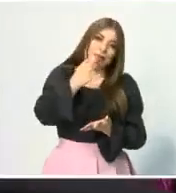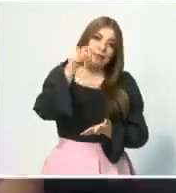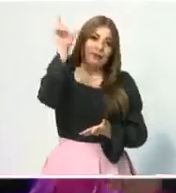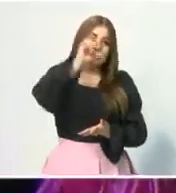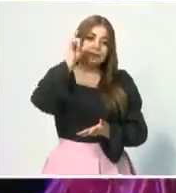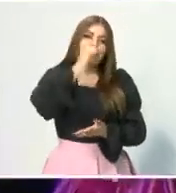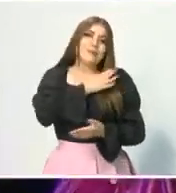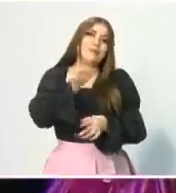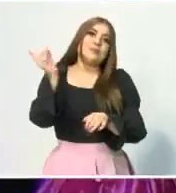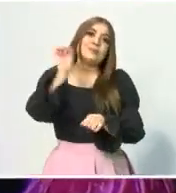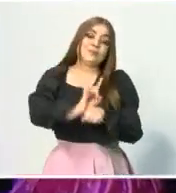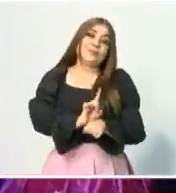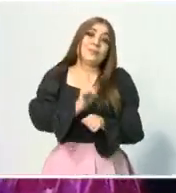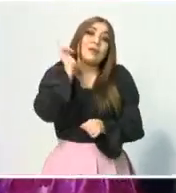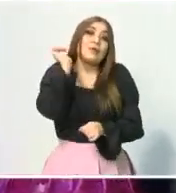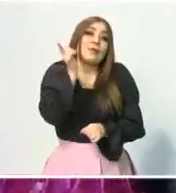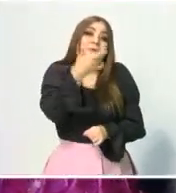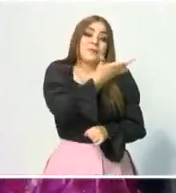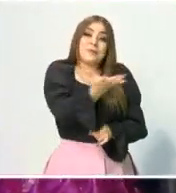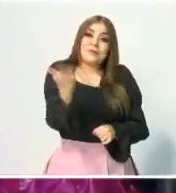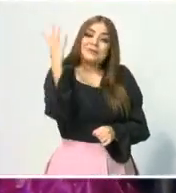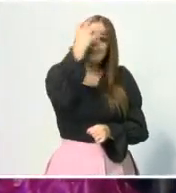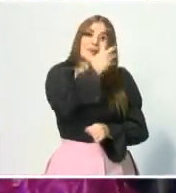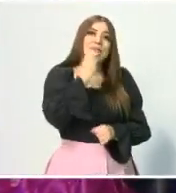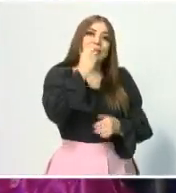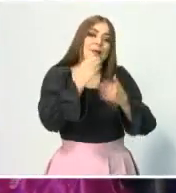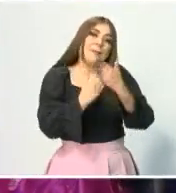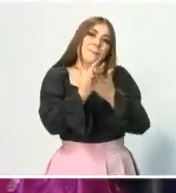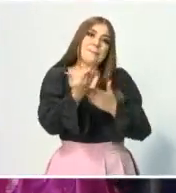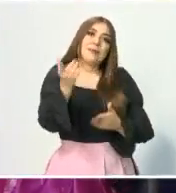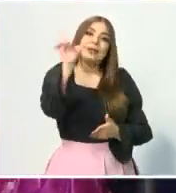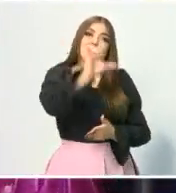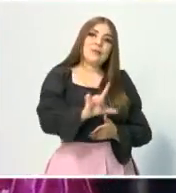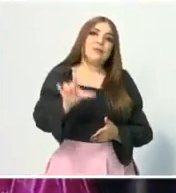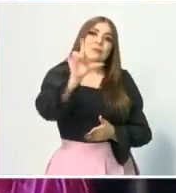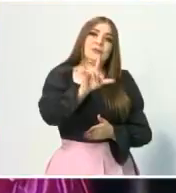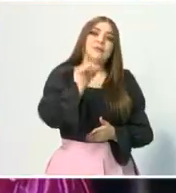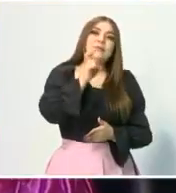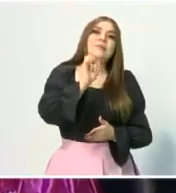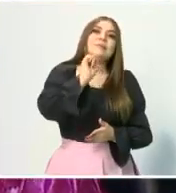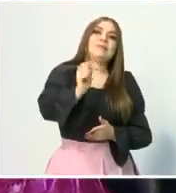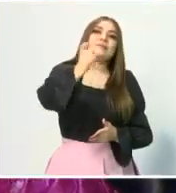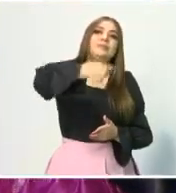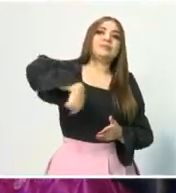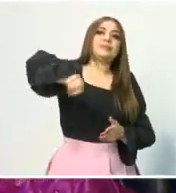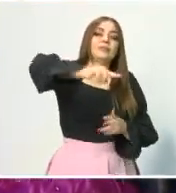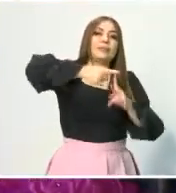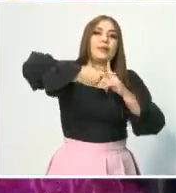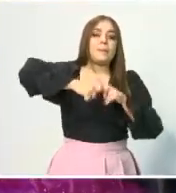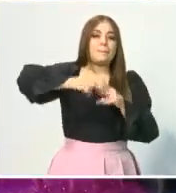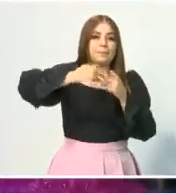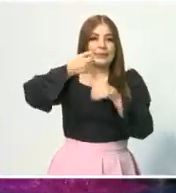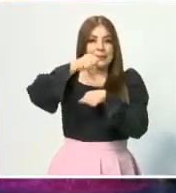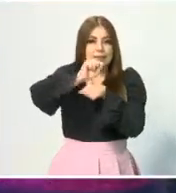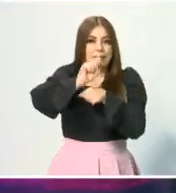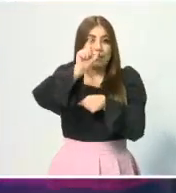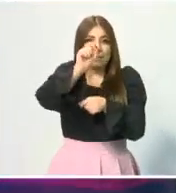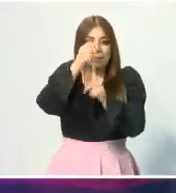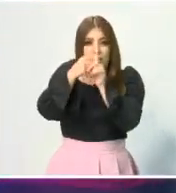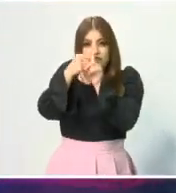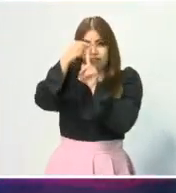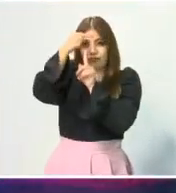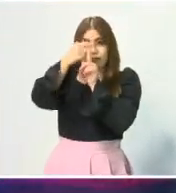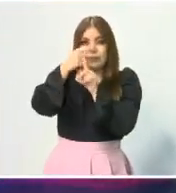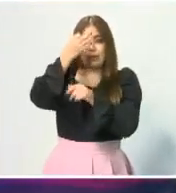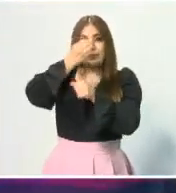Ángel, muy buenos días. Espero estén teniendo una excelente mañana de lunes. Iniciamos la semana, 20 grados en la temperatura